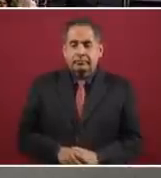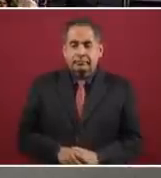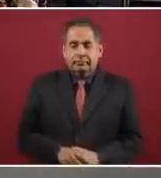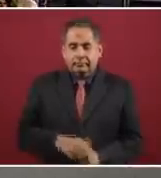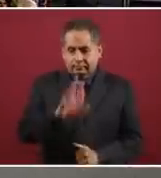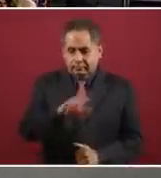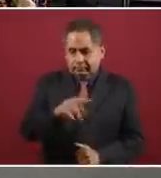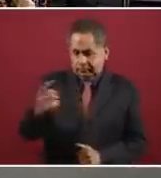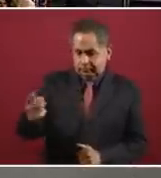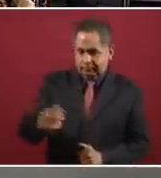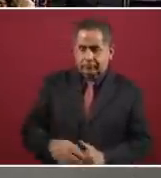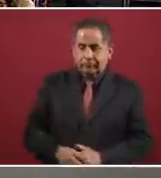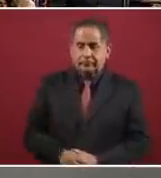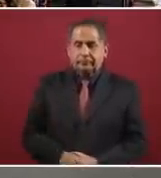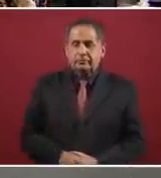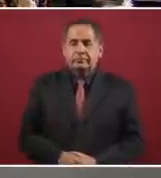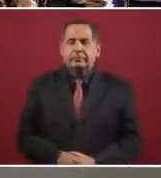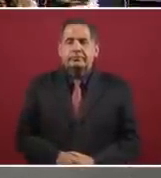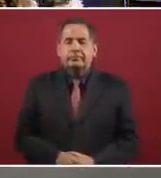A ver, vamos allá.